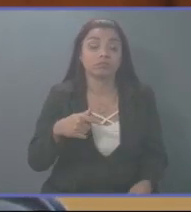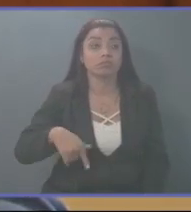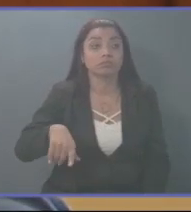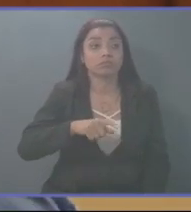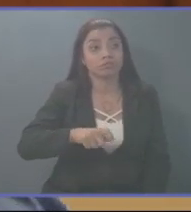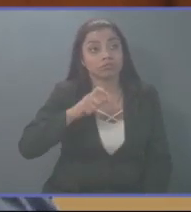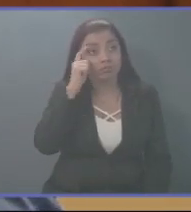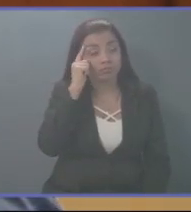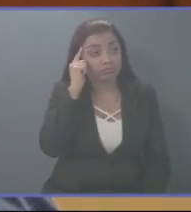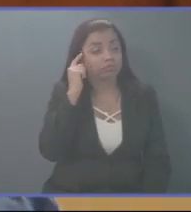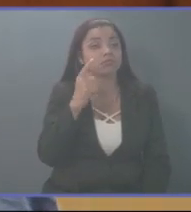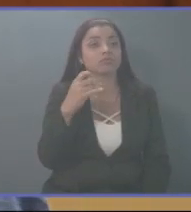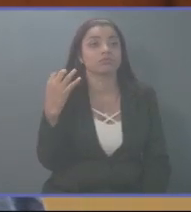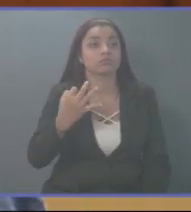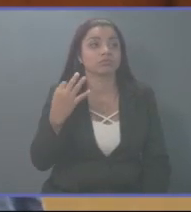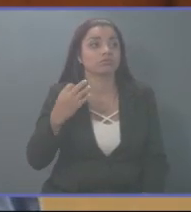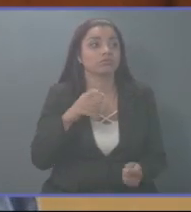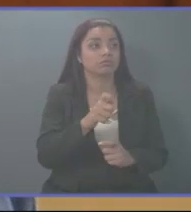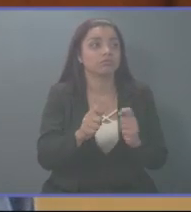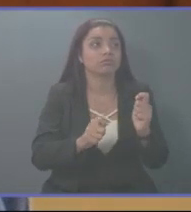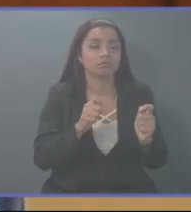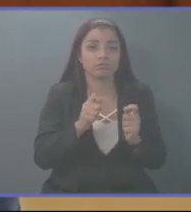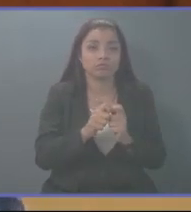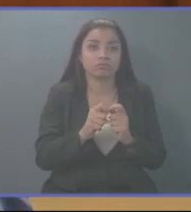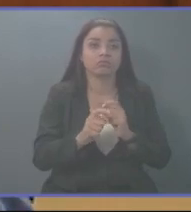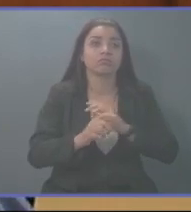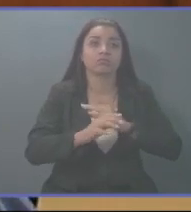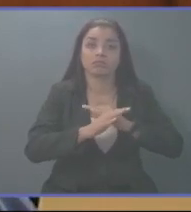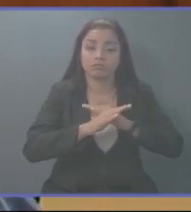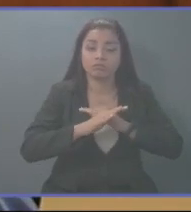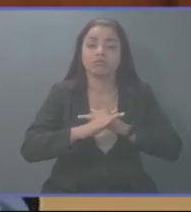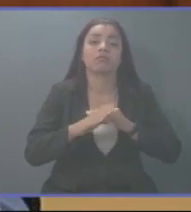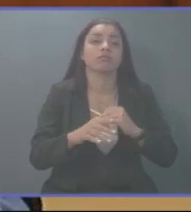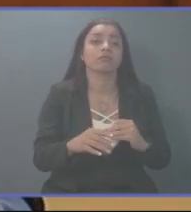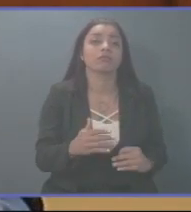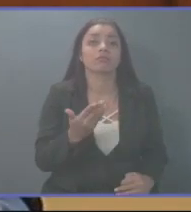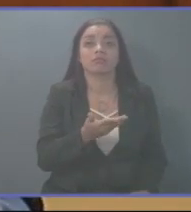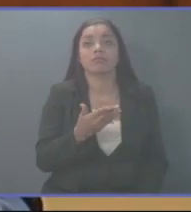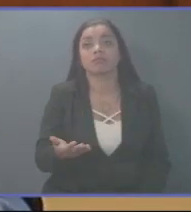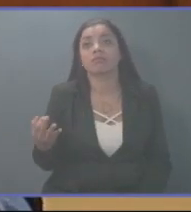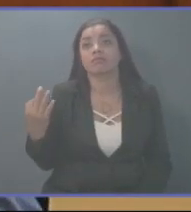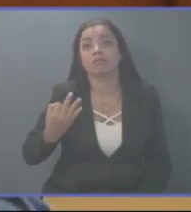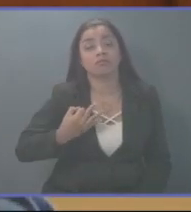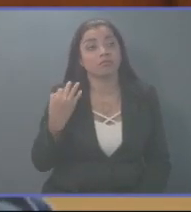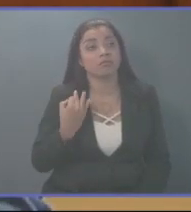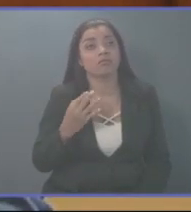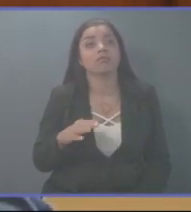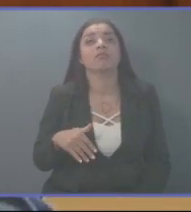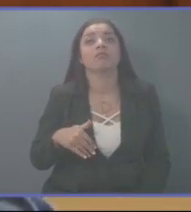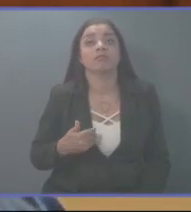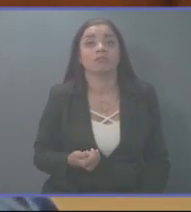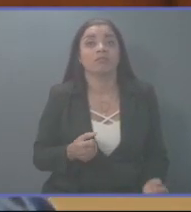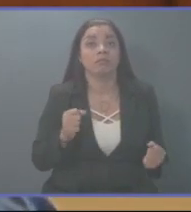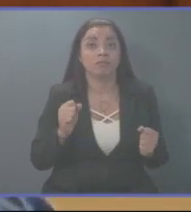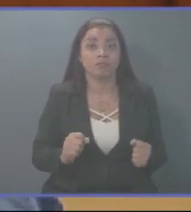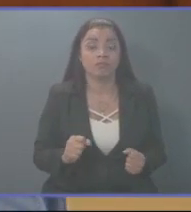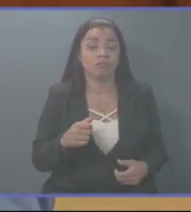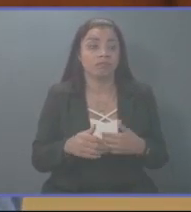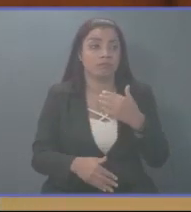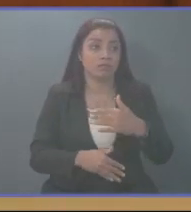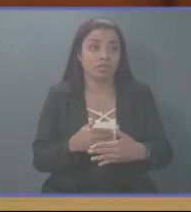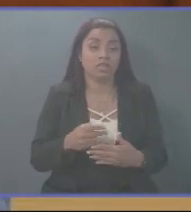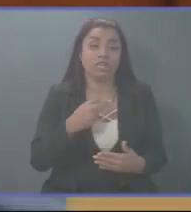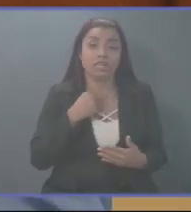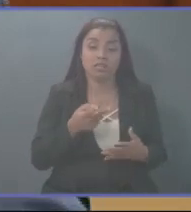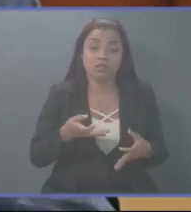considerando estas necesidades específicas de protección, son necesarias para poder responder al fenómeno de